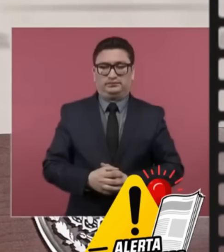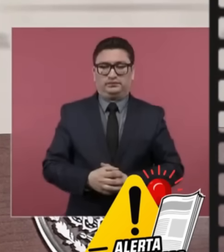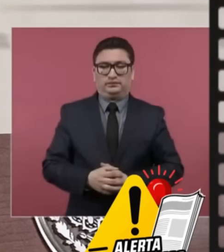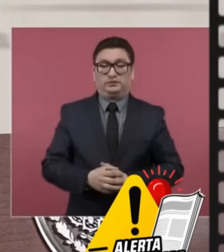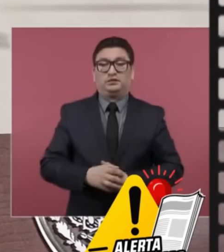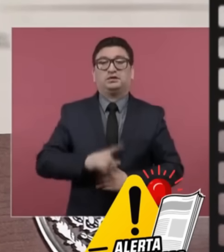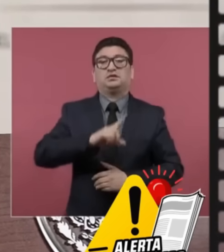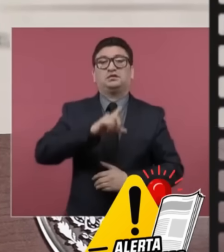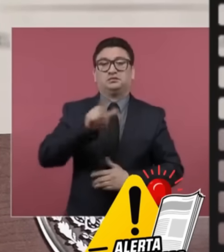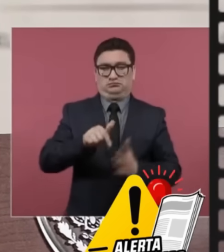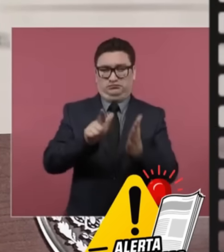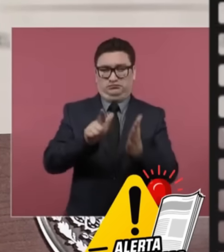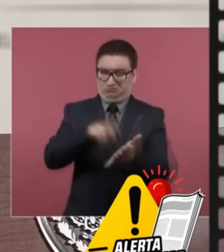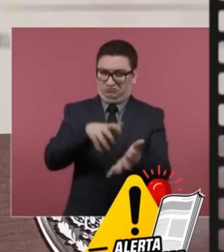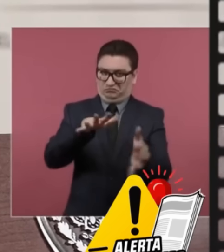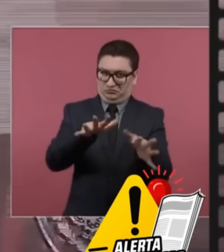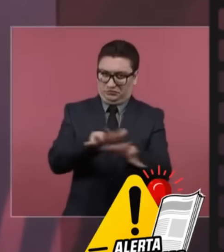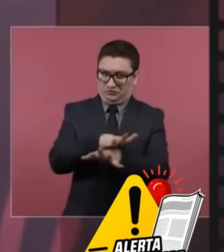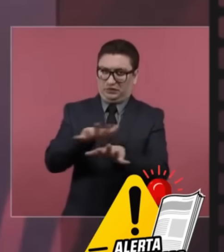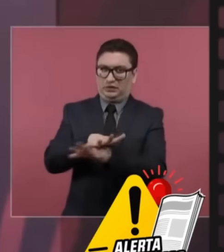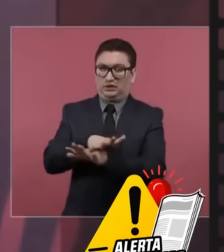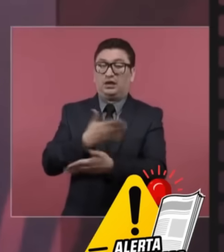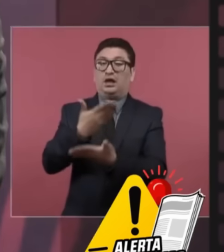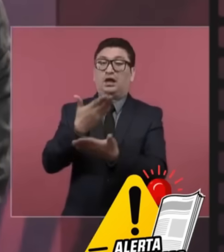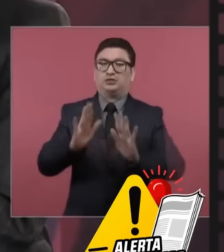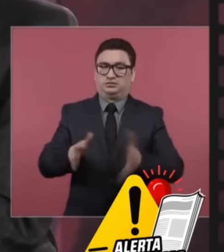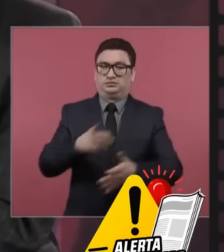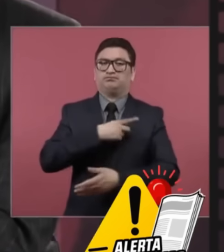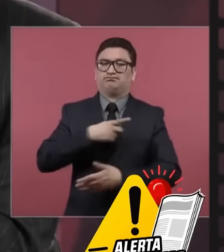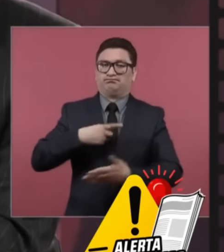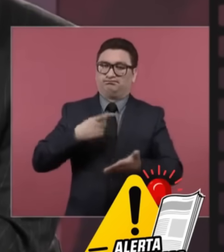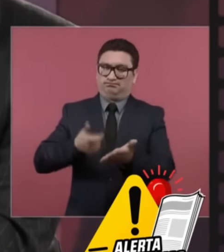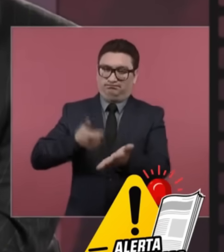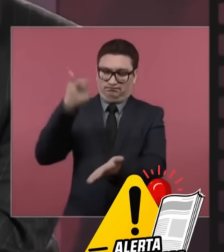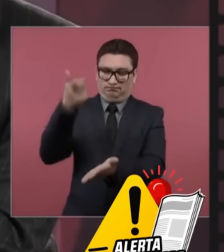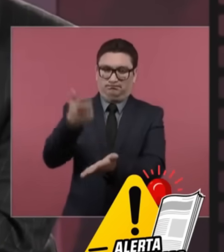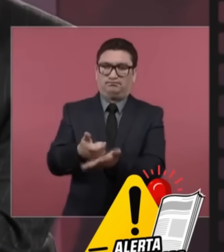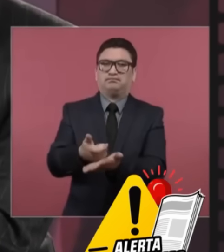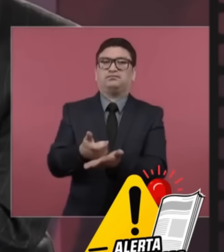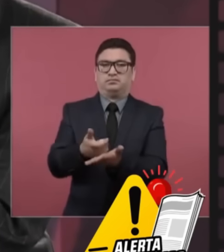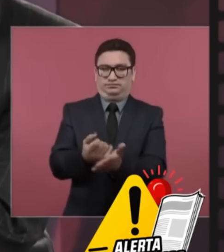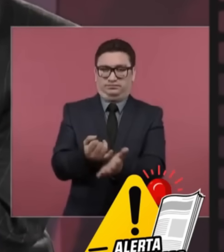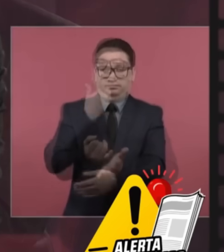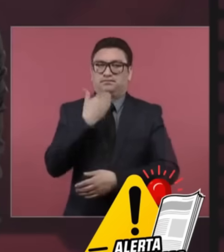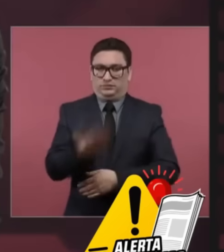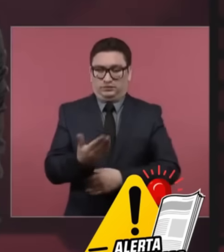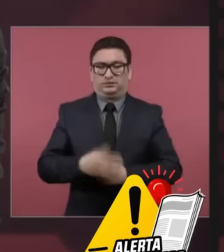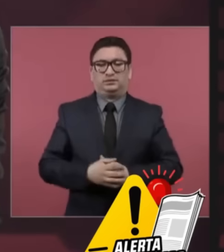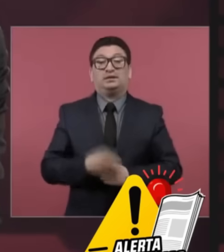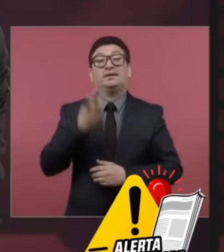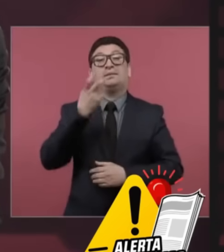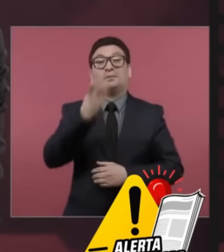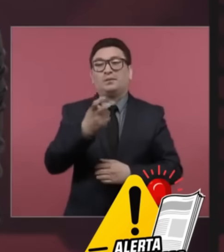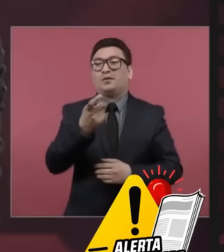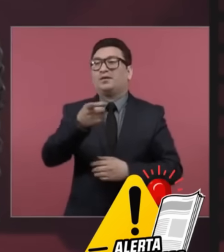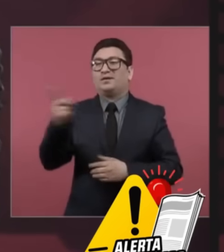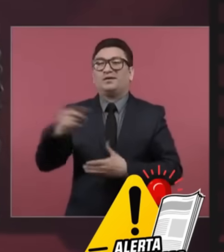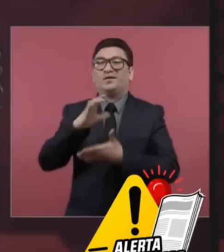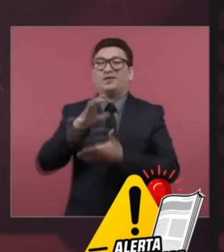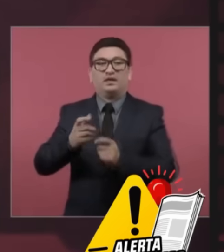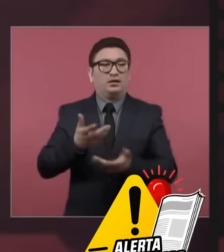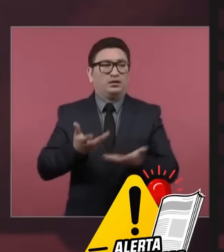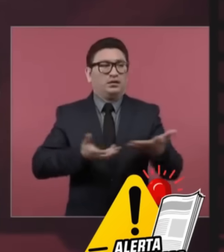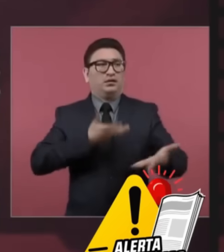una reforma a la ley y ahora tienen que pagar un impuesto, y por eso se están